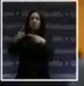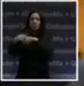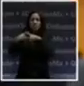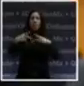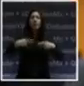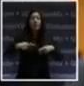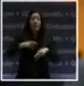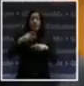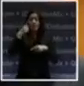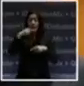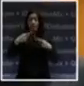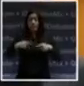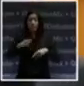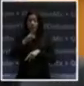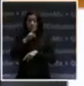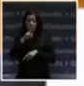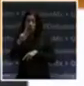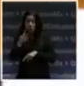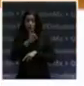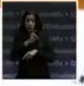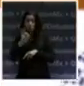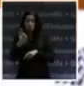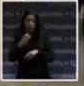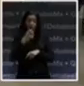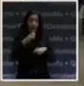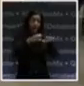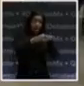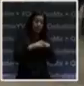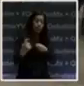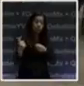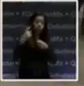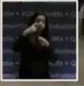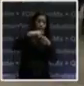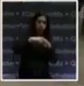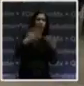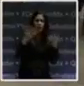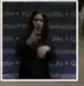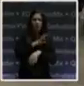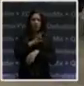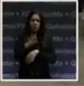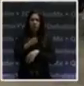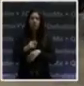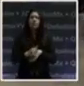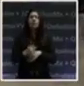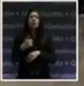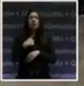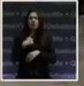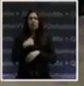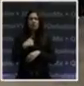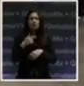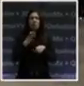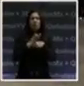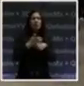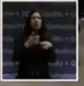los mejores ciudadanos que puedan conformar este equipo lo puedan hacer. No tengo ningún club de